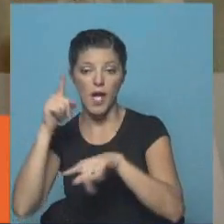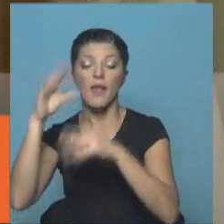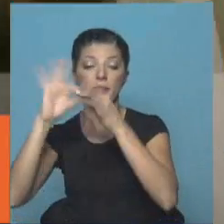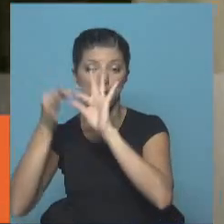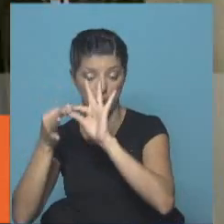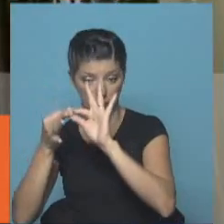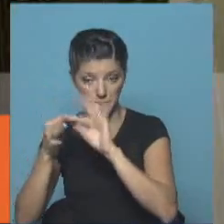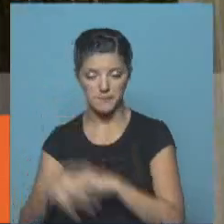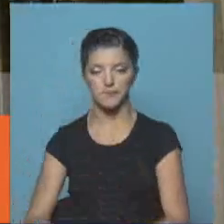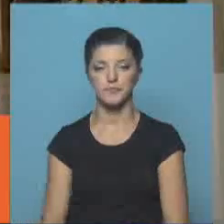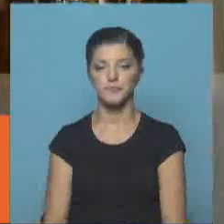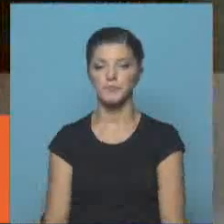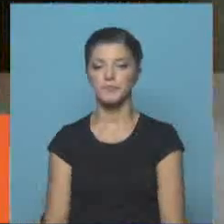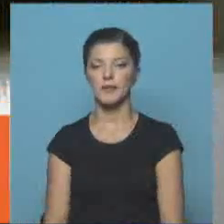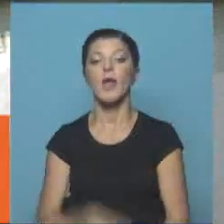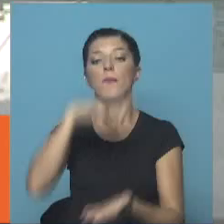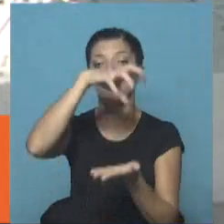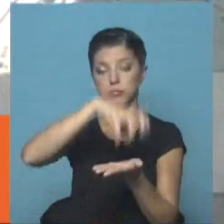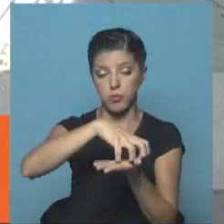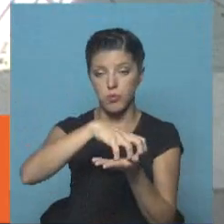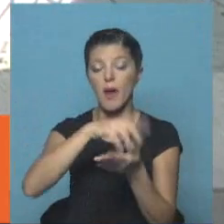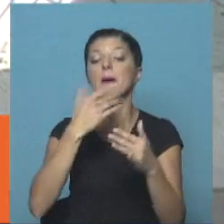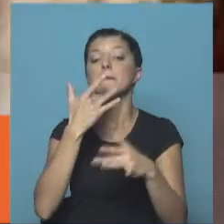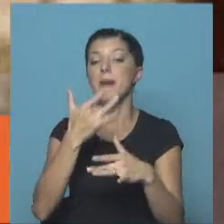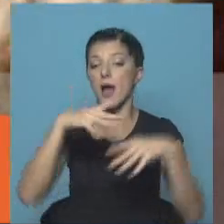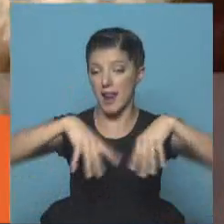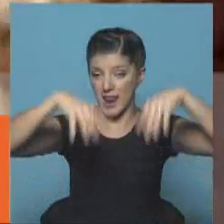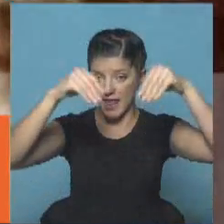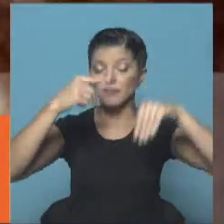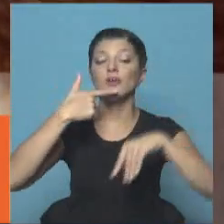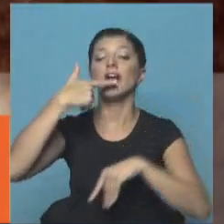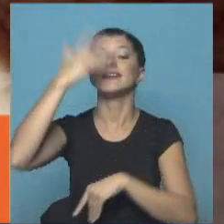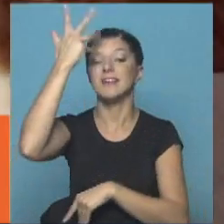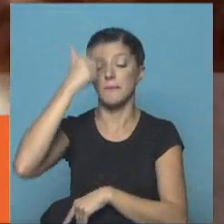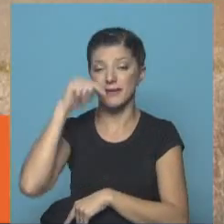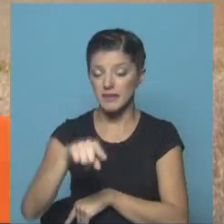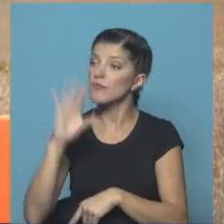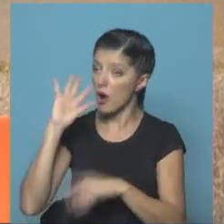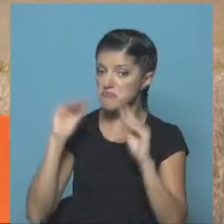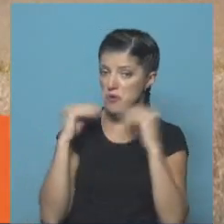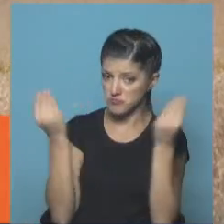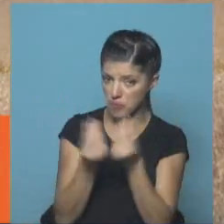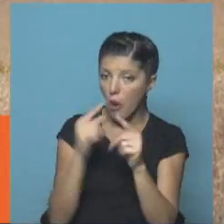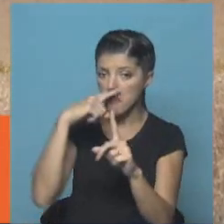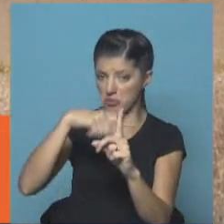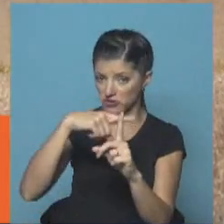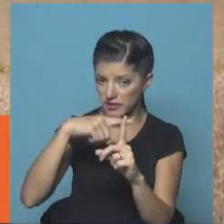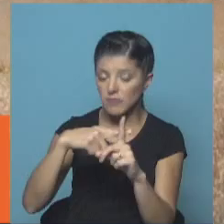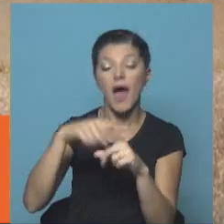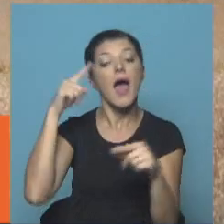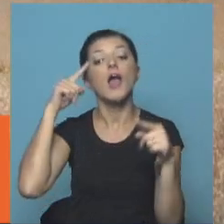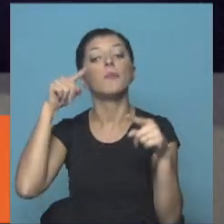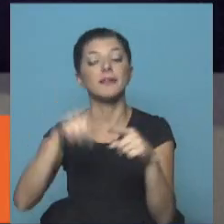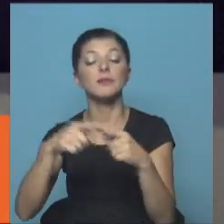Para las autoridades del Palacio San Martín, los resultados fueron positivos. La expectativa es cerrar